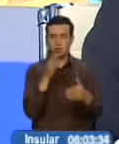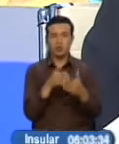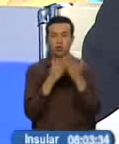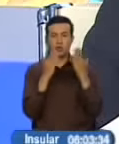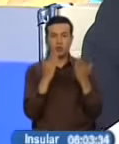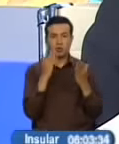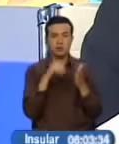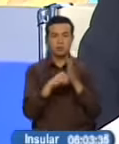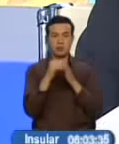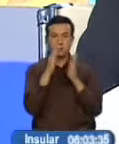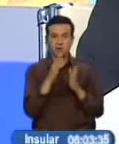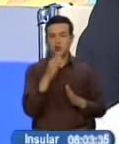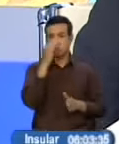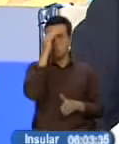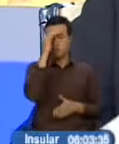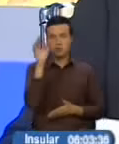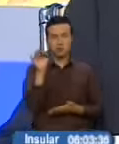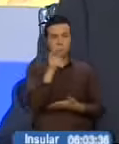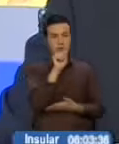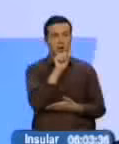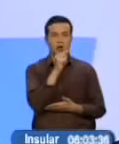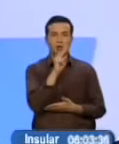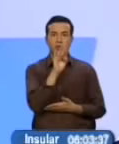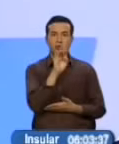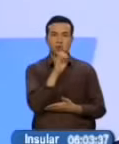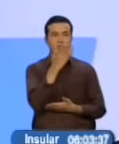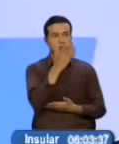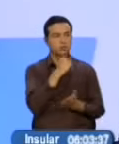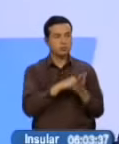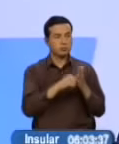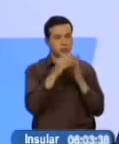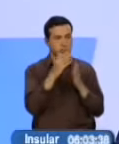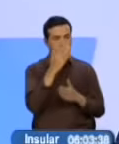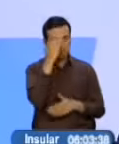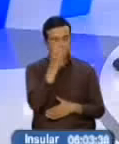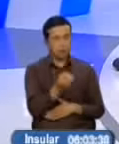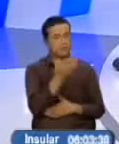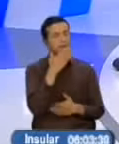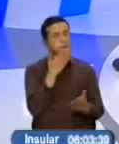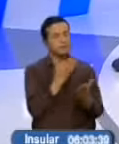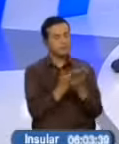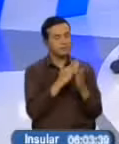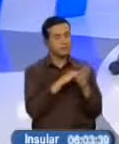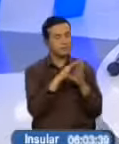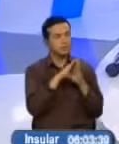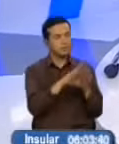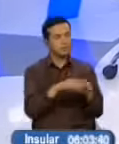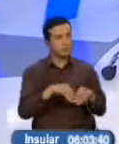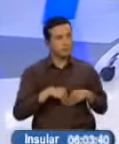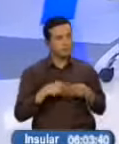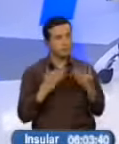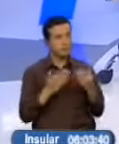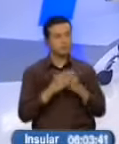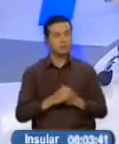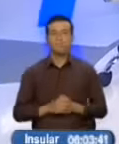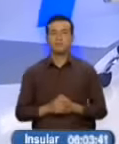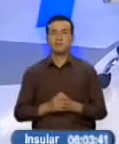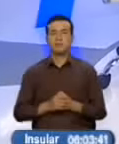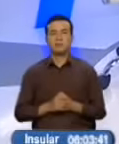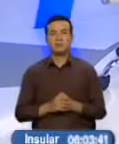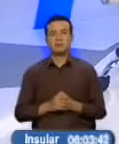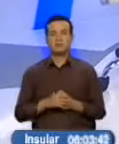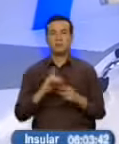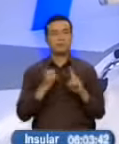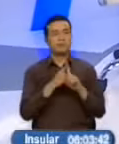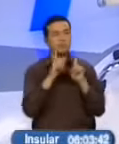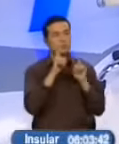la presencia del señor Ministro de Educación, Augusto Espinosa. Señor Ministro de Educación, muy buenos días, gracias por haber aceptado nuestra invitación. Y comienzo a preguntar,